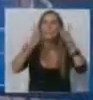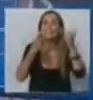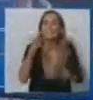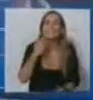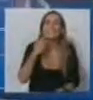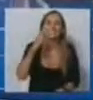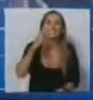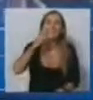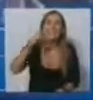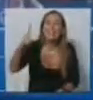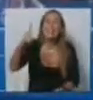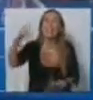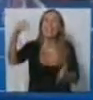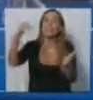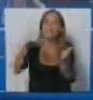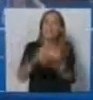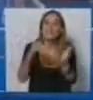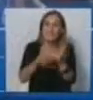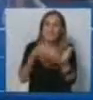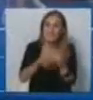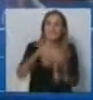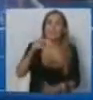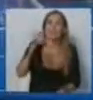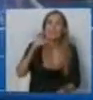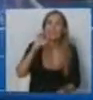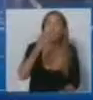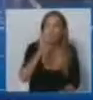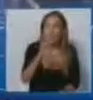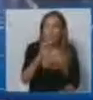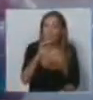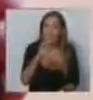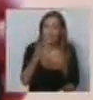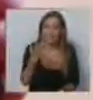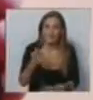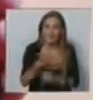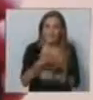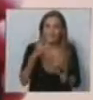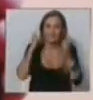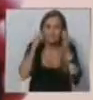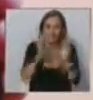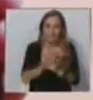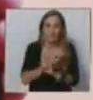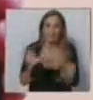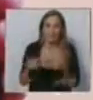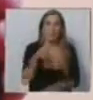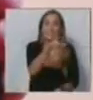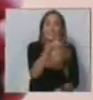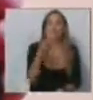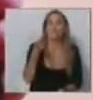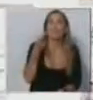entender lo que son 19 mil millones de dólares. Vamos a hacer un ejercicio que es lo que